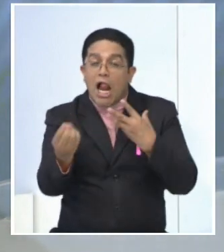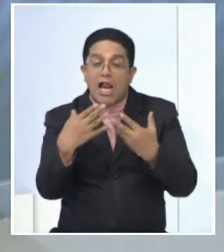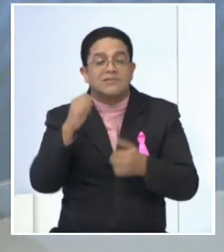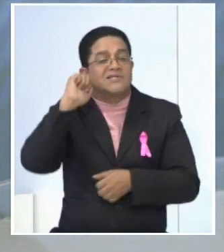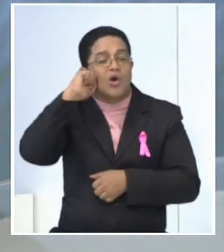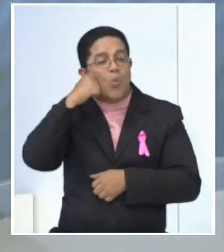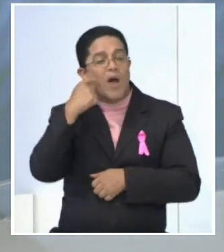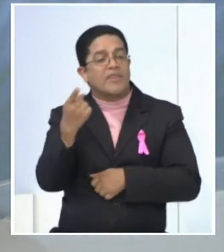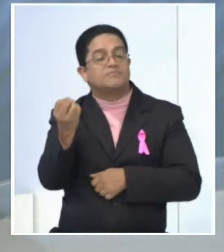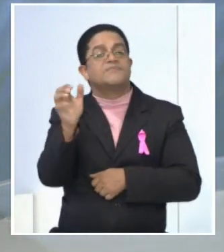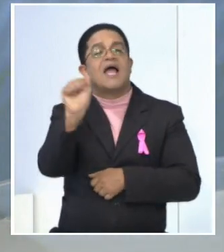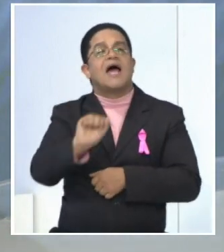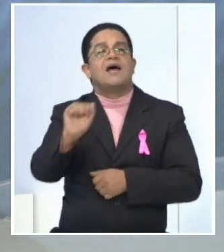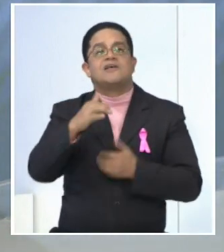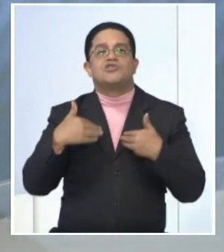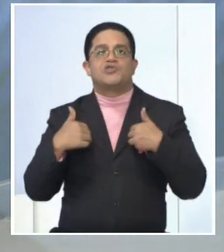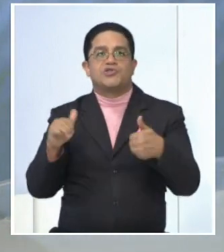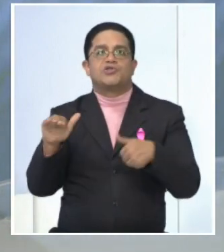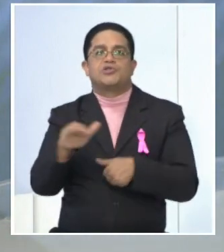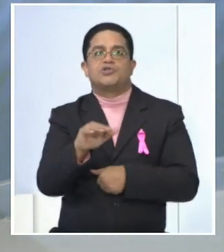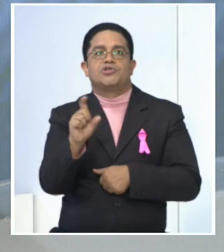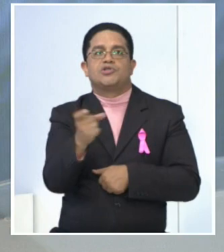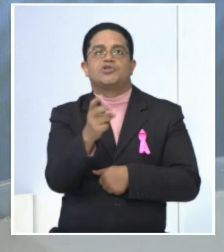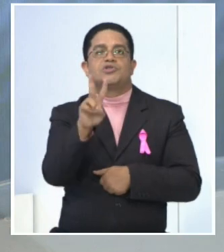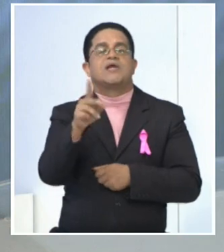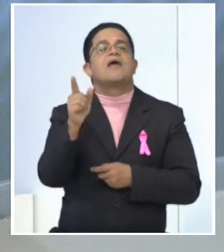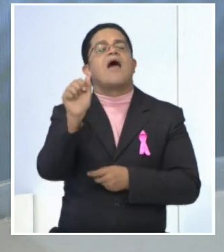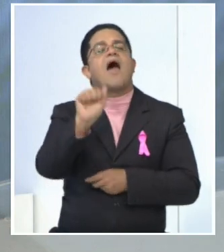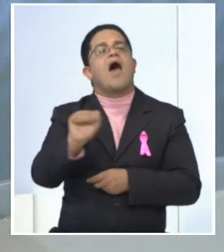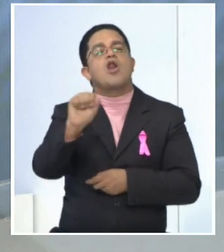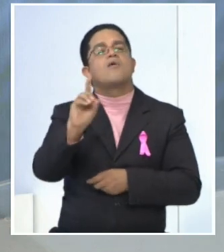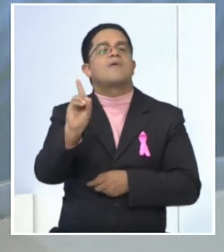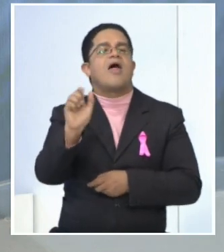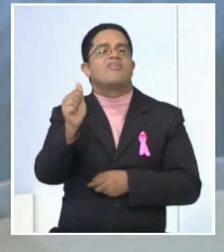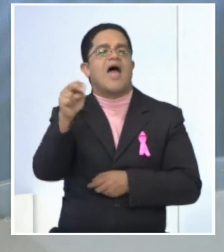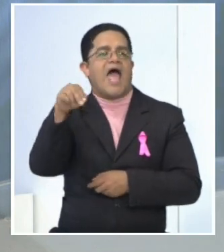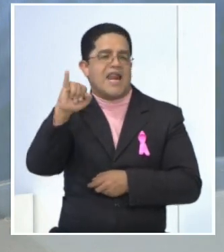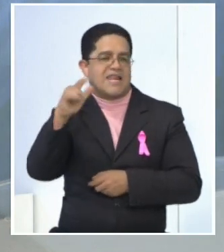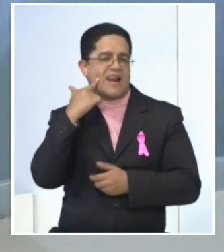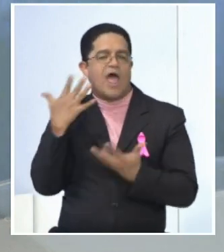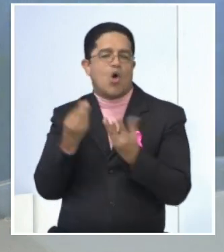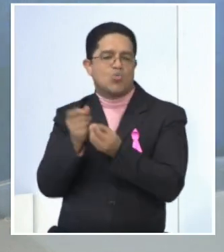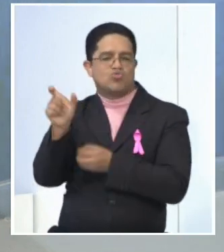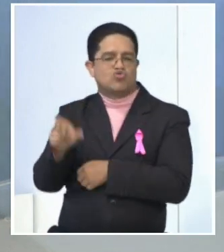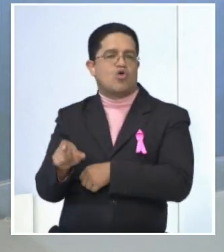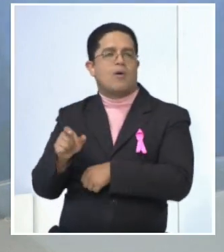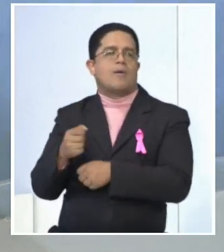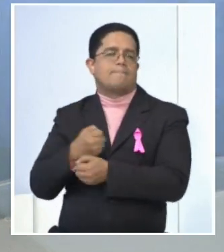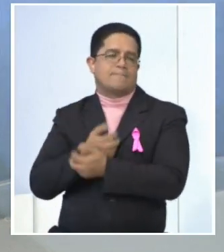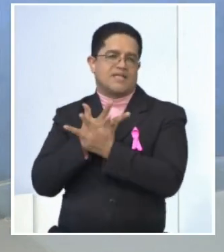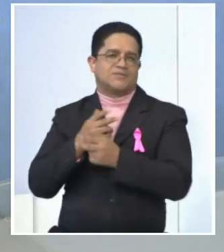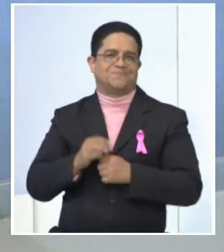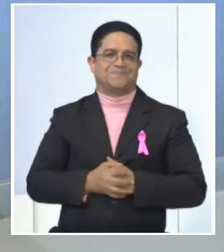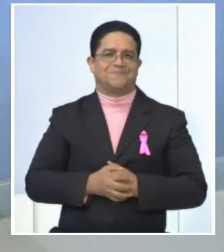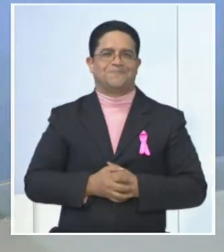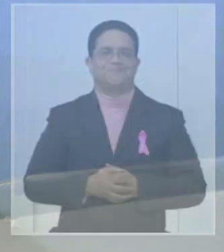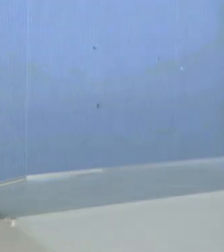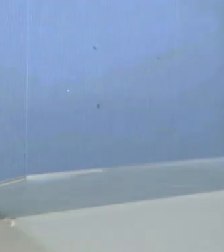activos en redes sociales, @salud_gb, @Daniela J. Salas, en conjunto con nuestro especialista. Volvemos.